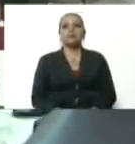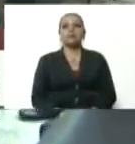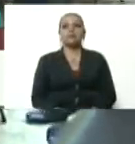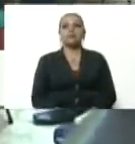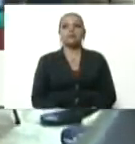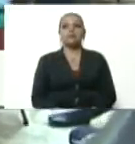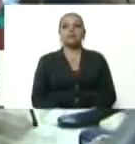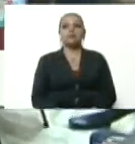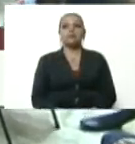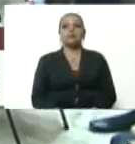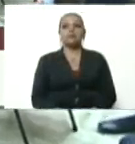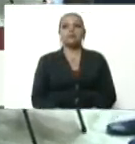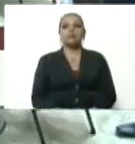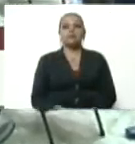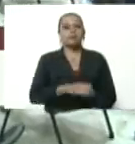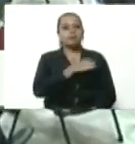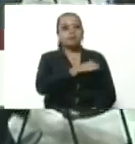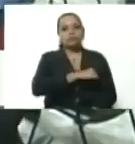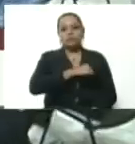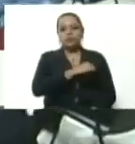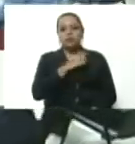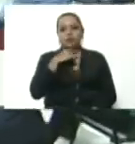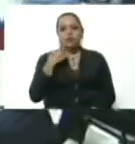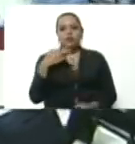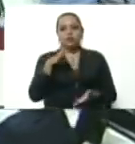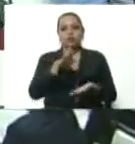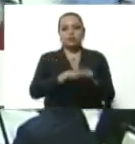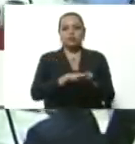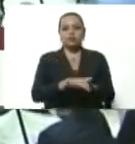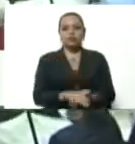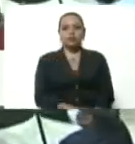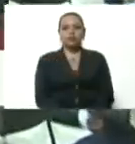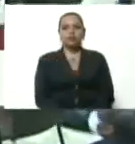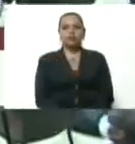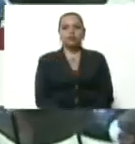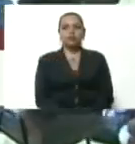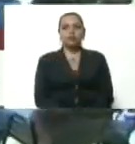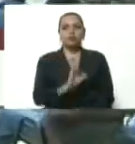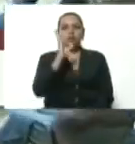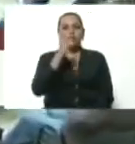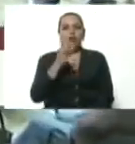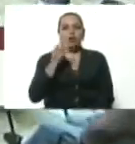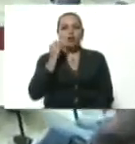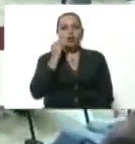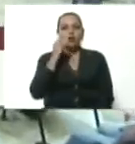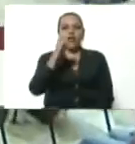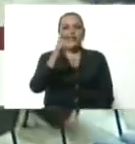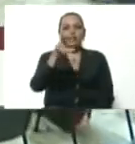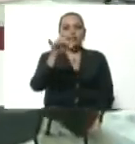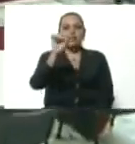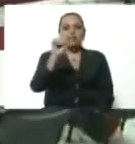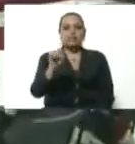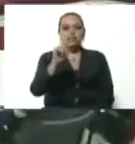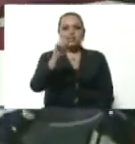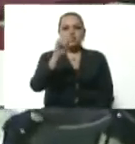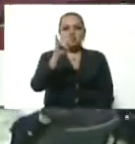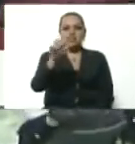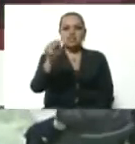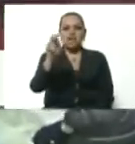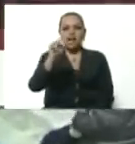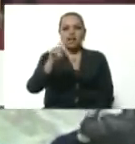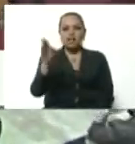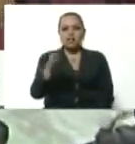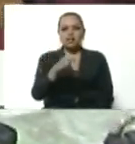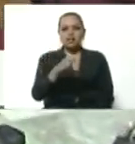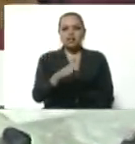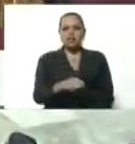que lamentar el fallecimiento de el joven Cristian Jesús,